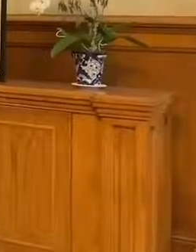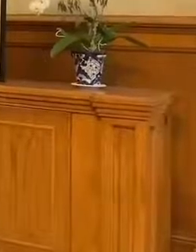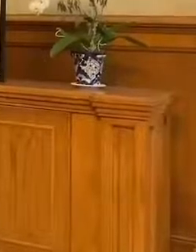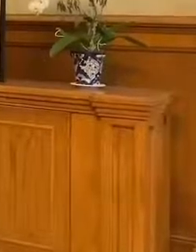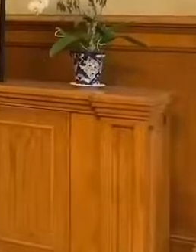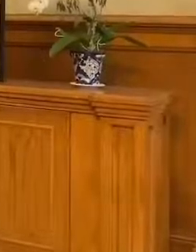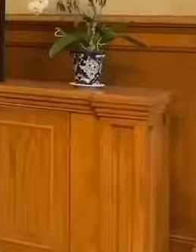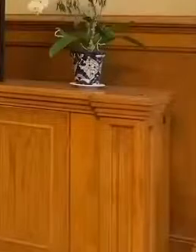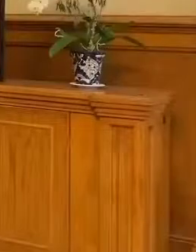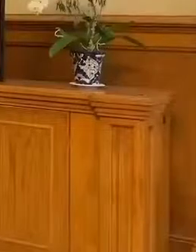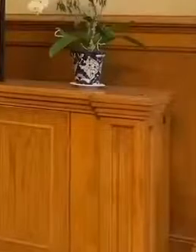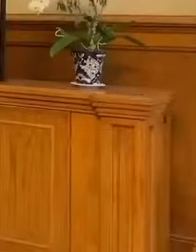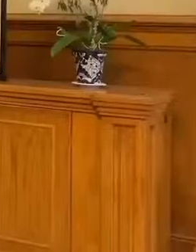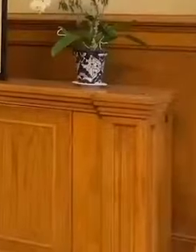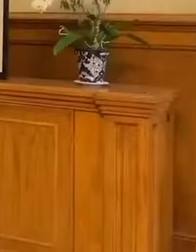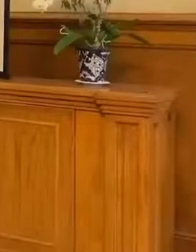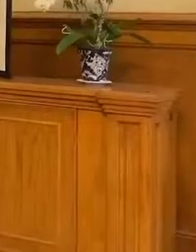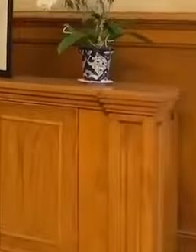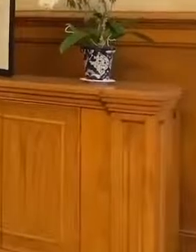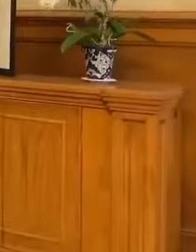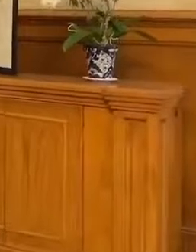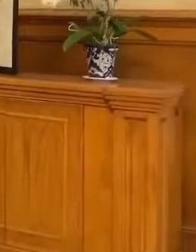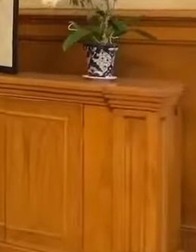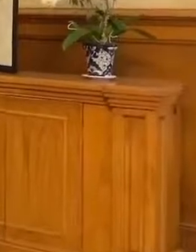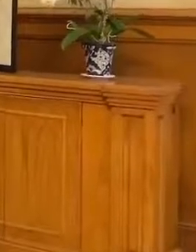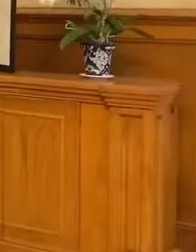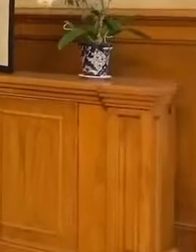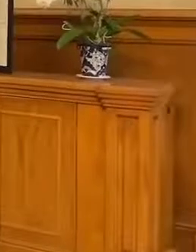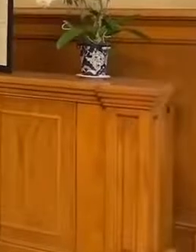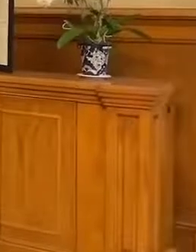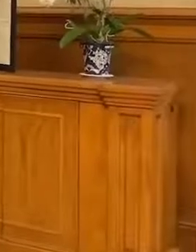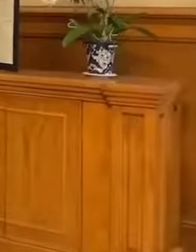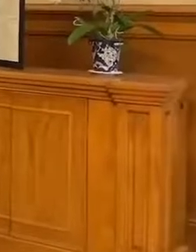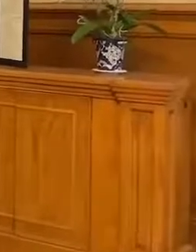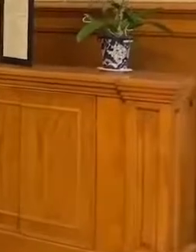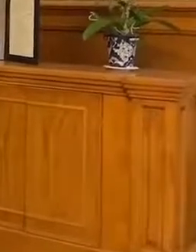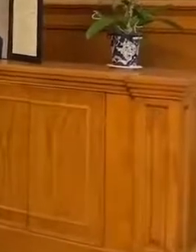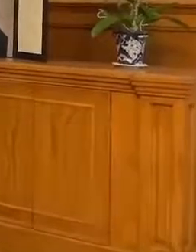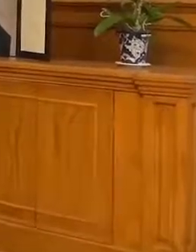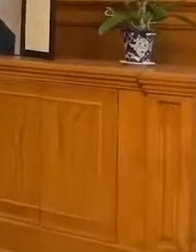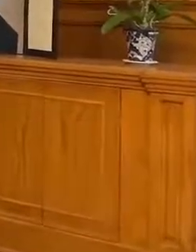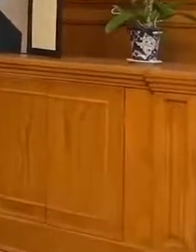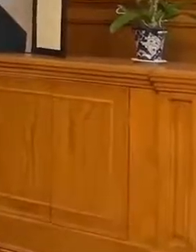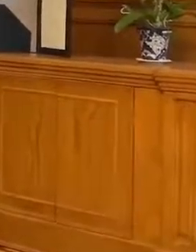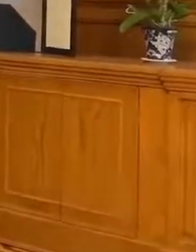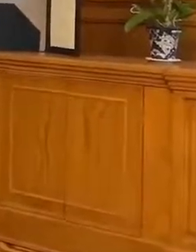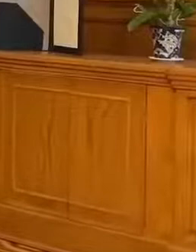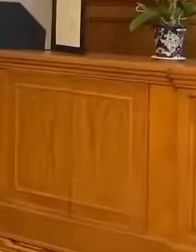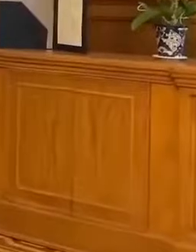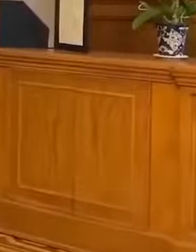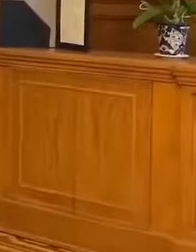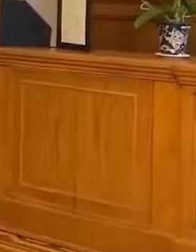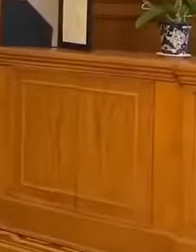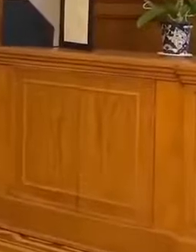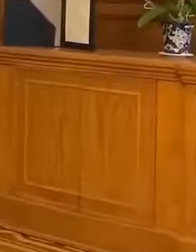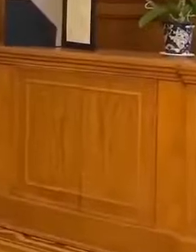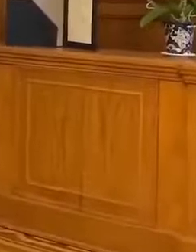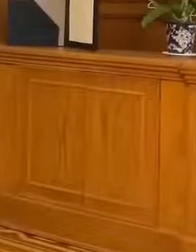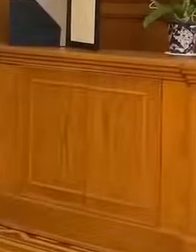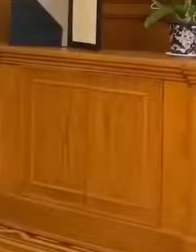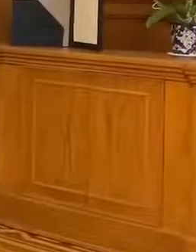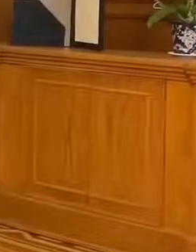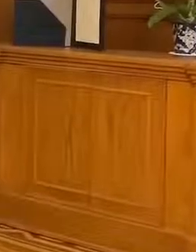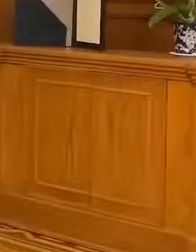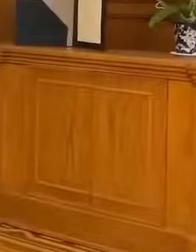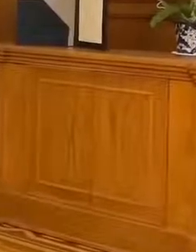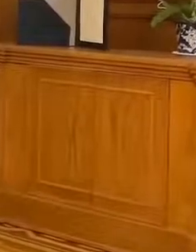para todos los que sufren, padecen de esta enfermedad y de otras enfermedades y de otras